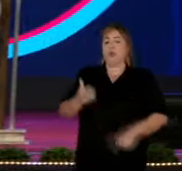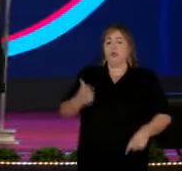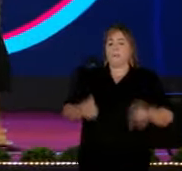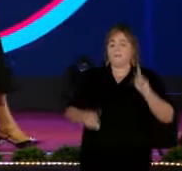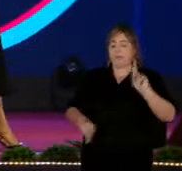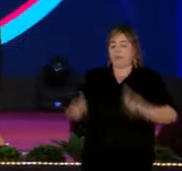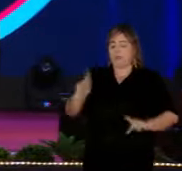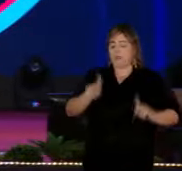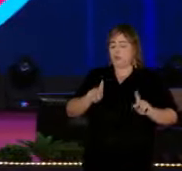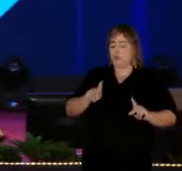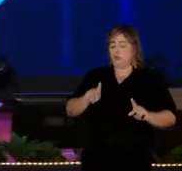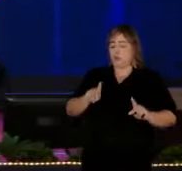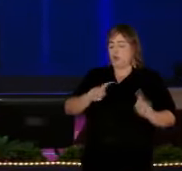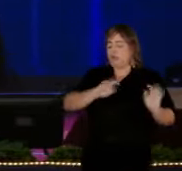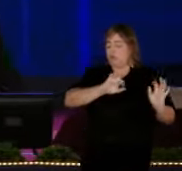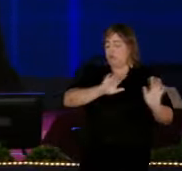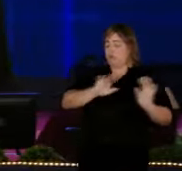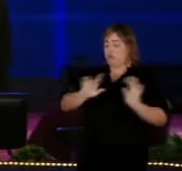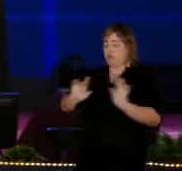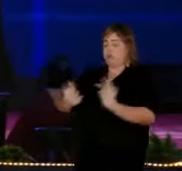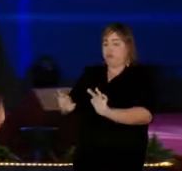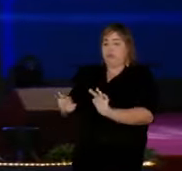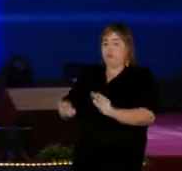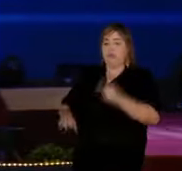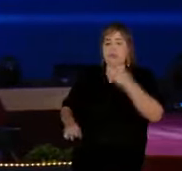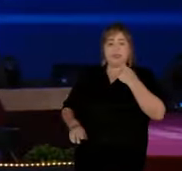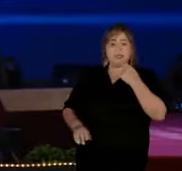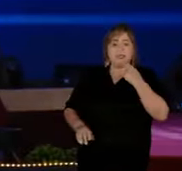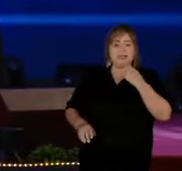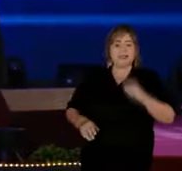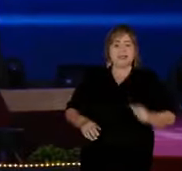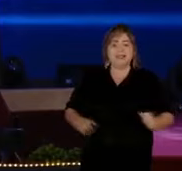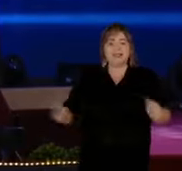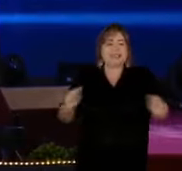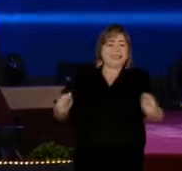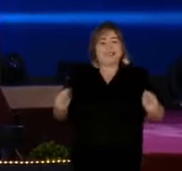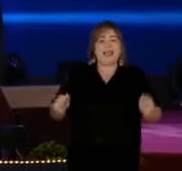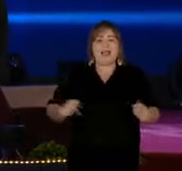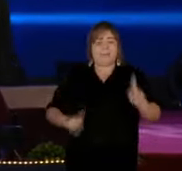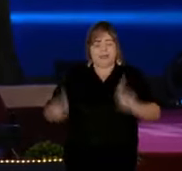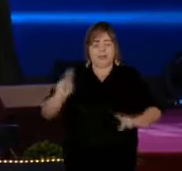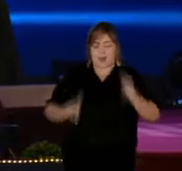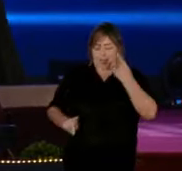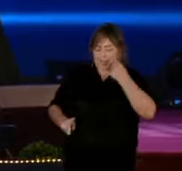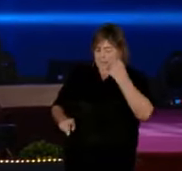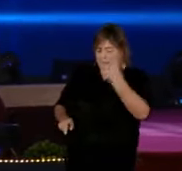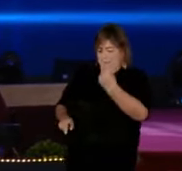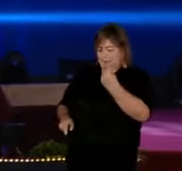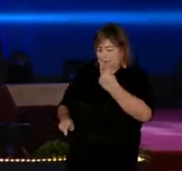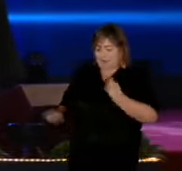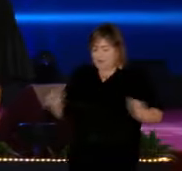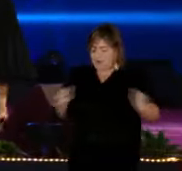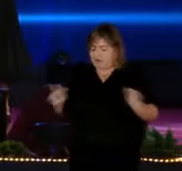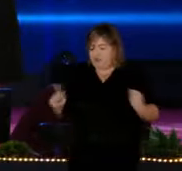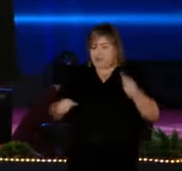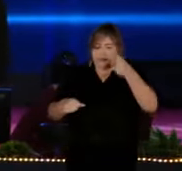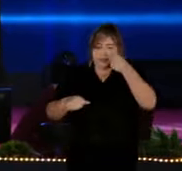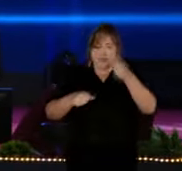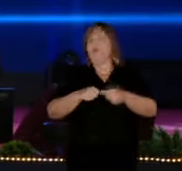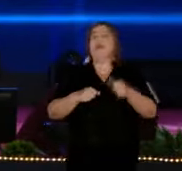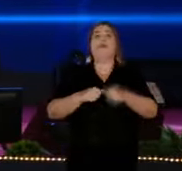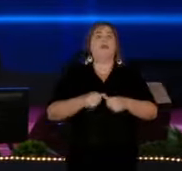por pasillo, por. Y el saludo que me hacían era así, mira, sacúdete yo. ¿Te acuerdas, Pablo? Yo me